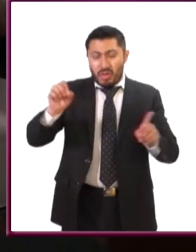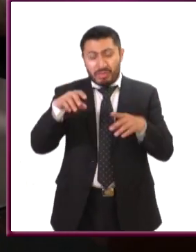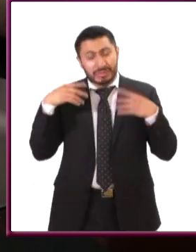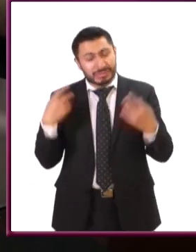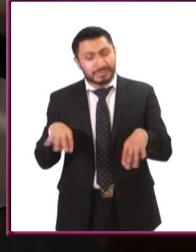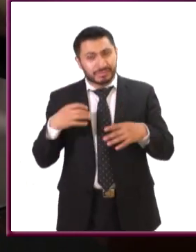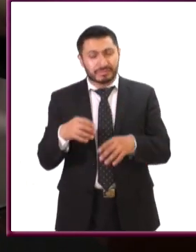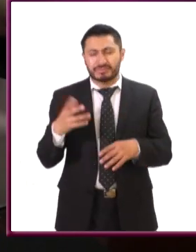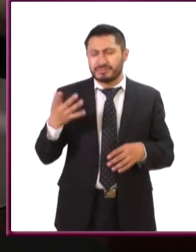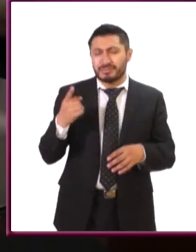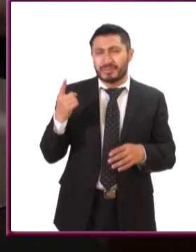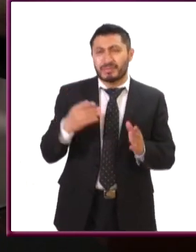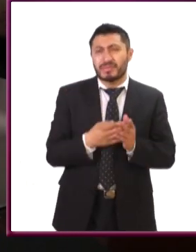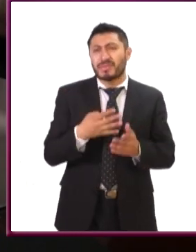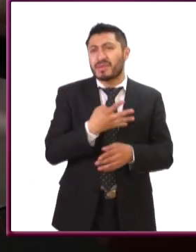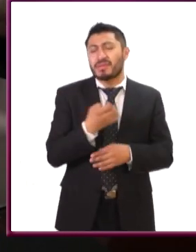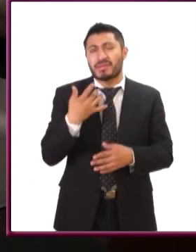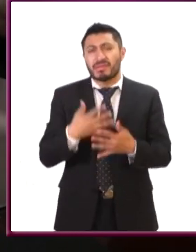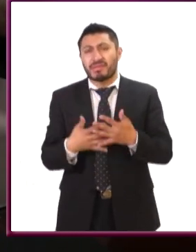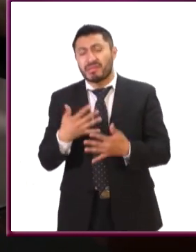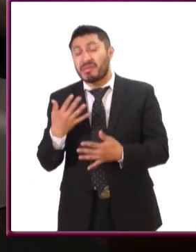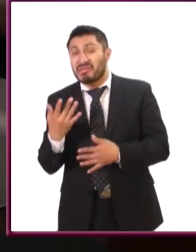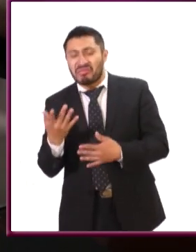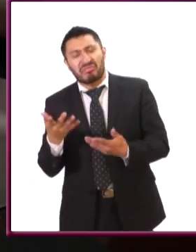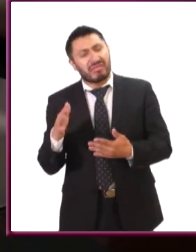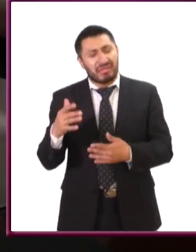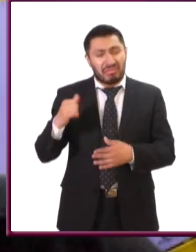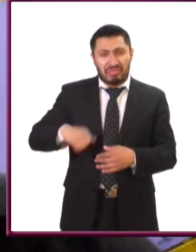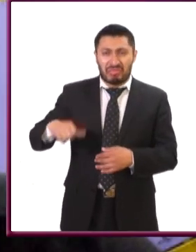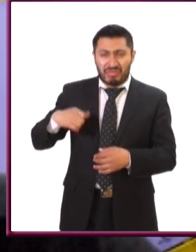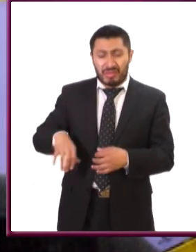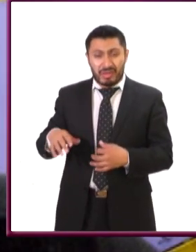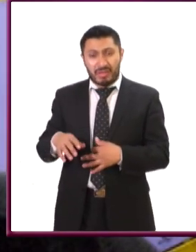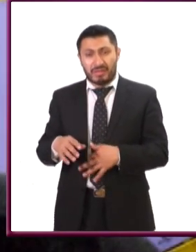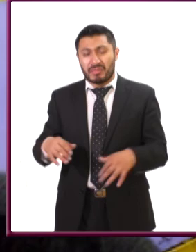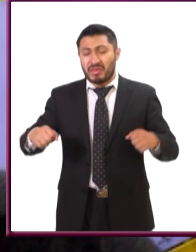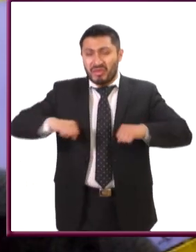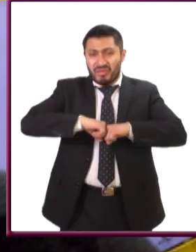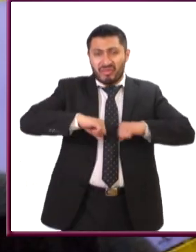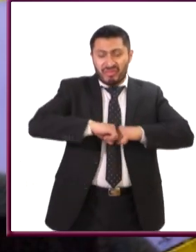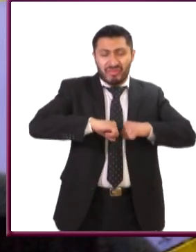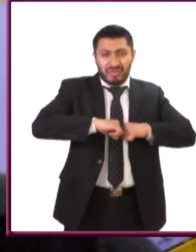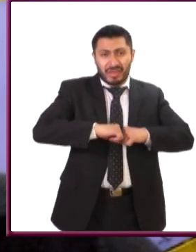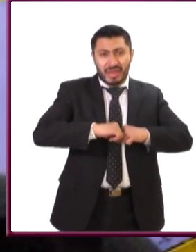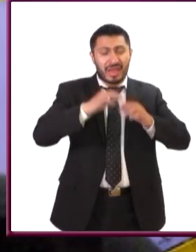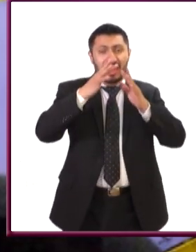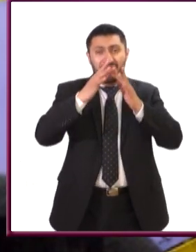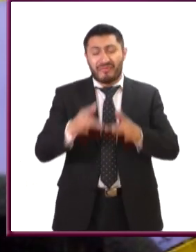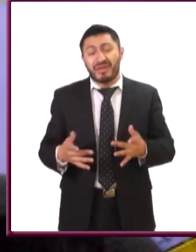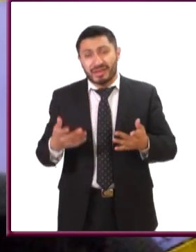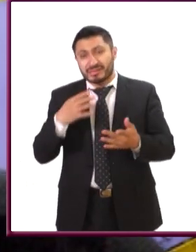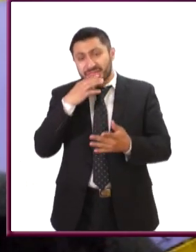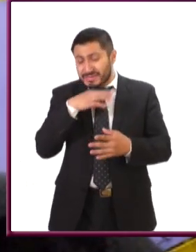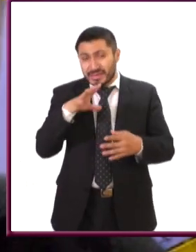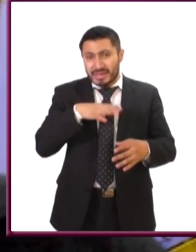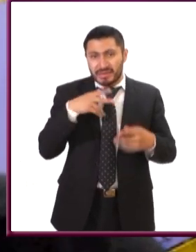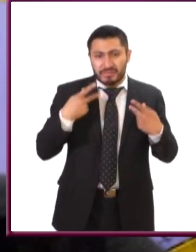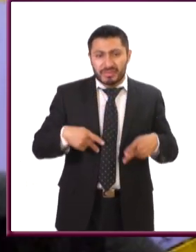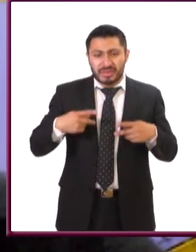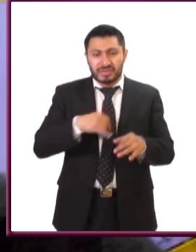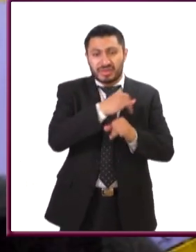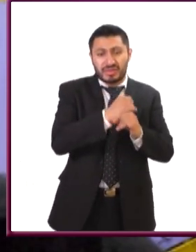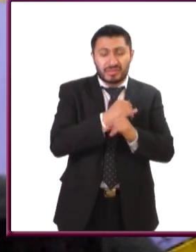que se fundó allá por los 1950, está en Ginebra, en la frontera entre Suiza y Francia. Ahí